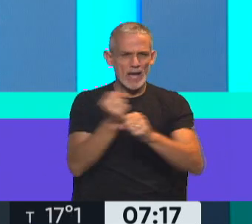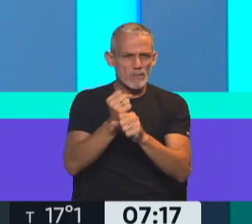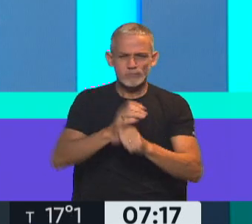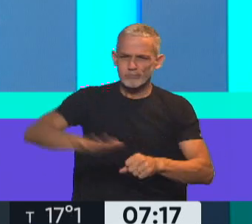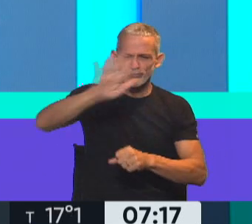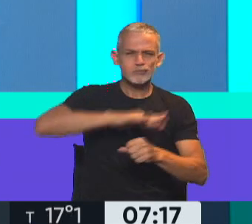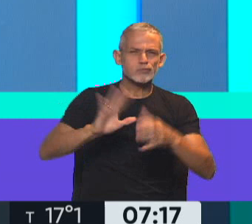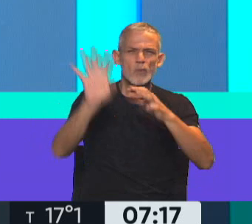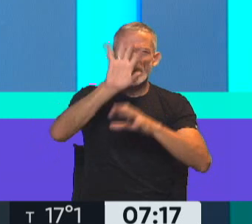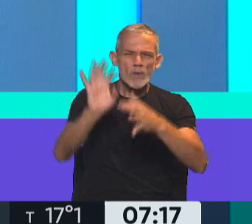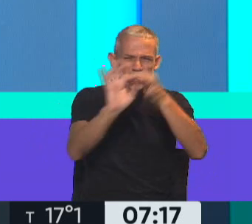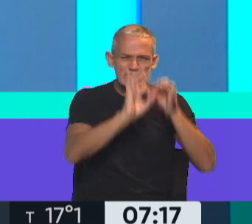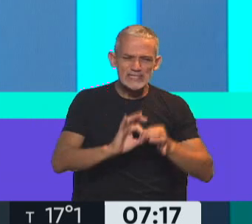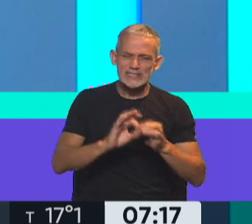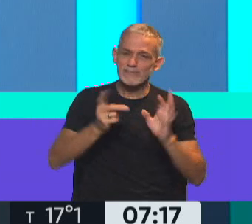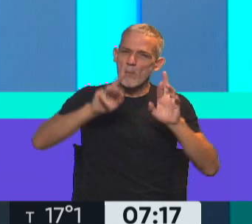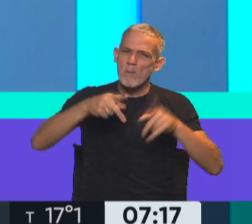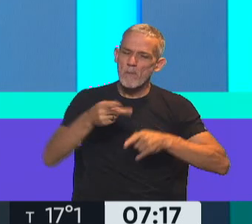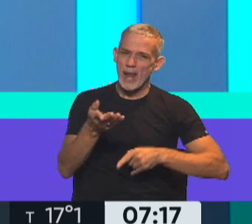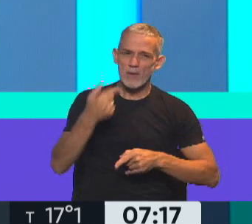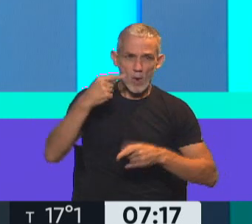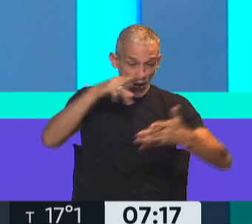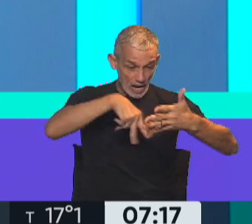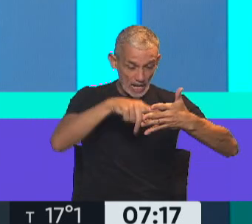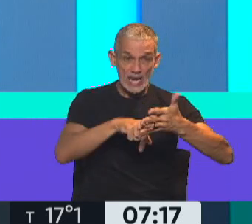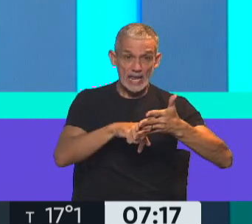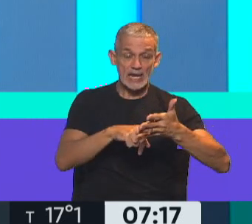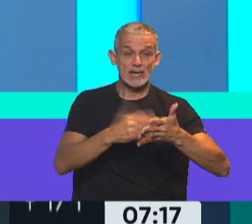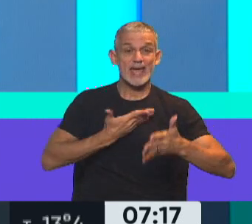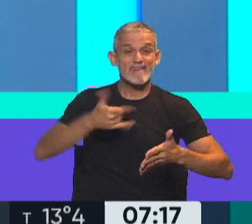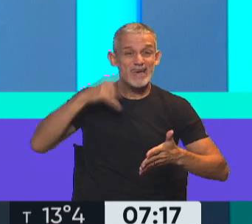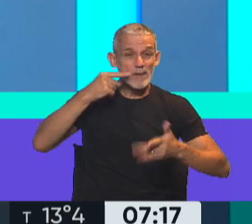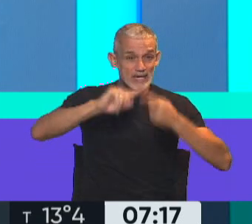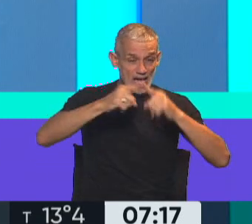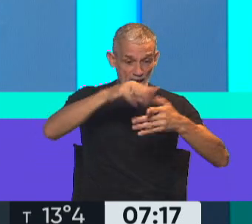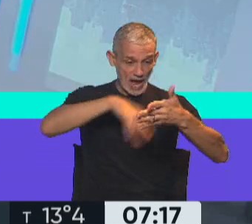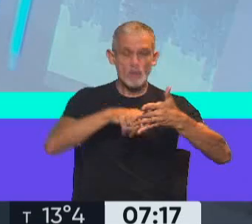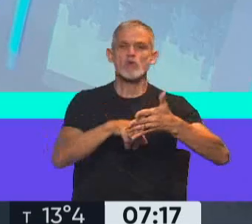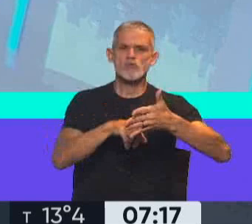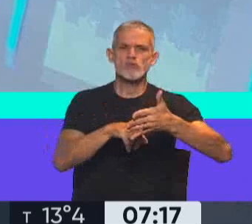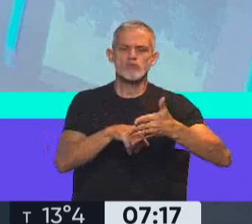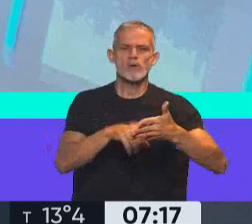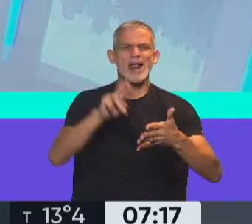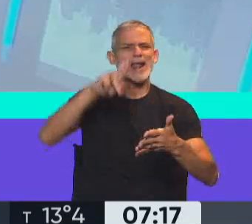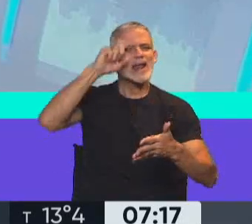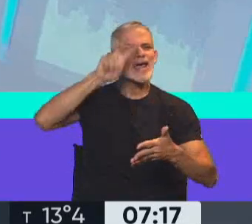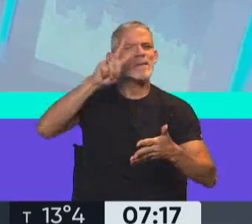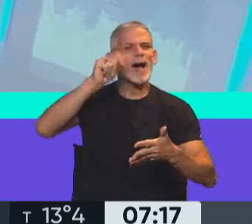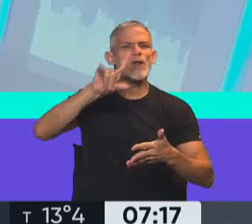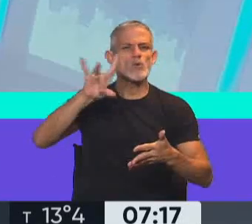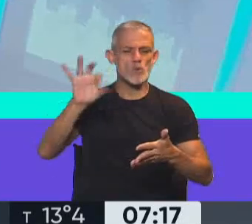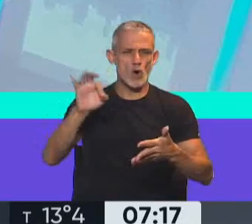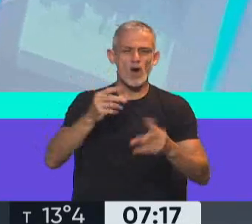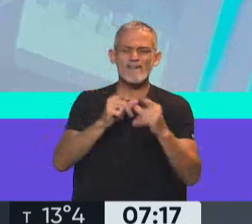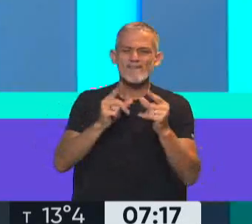con las provincias es un plan que, si vos lees el memorando, está descrito, bueno, se va a avanzar con el revalúo inmobiliario y me parece que tenía